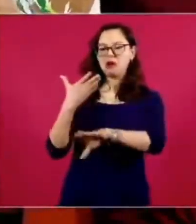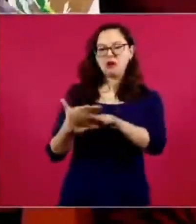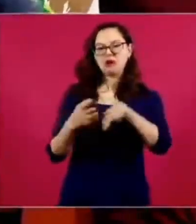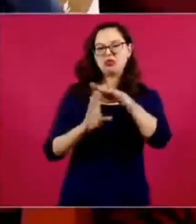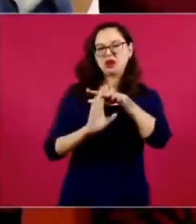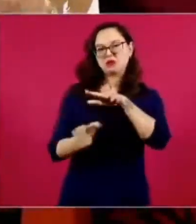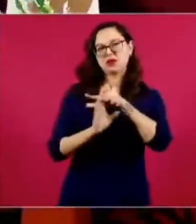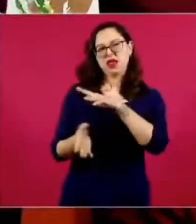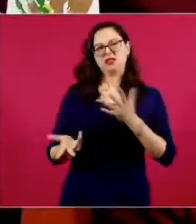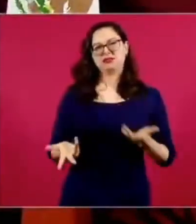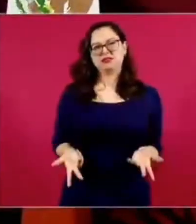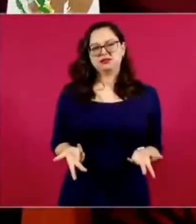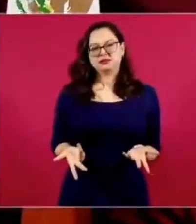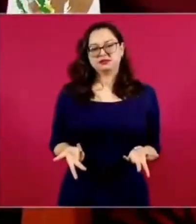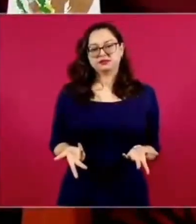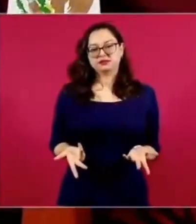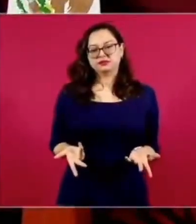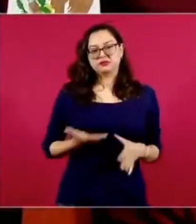llevan la droga